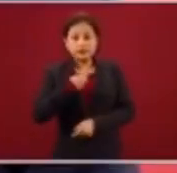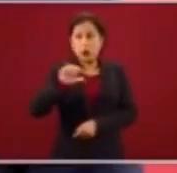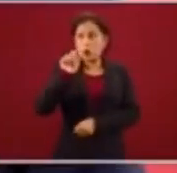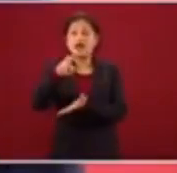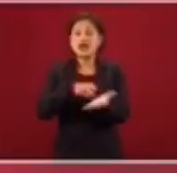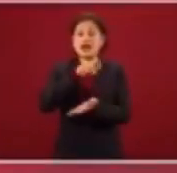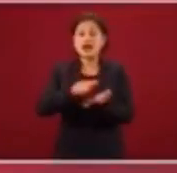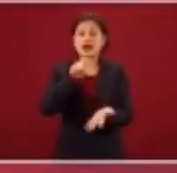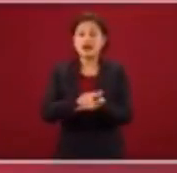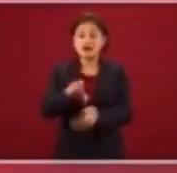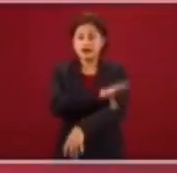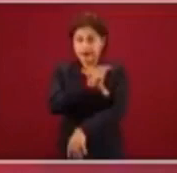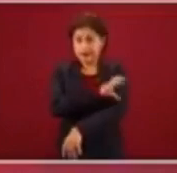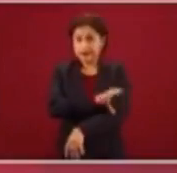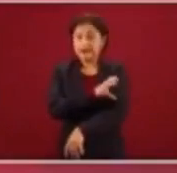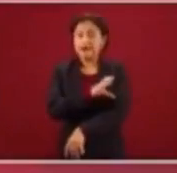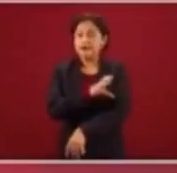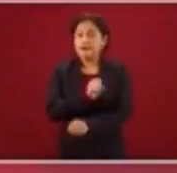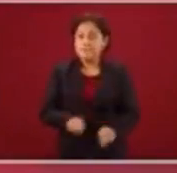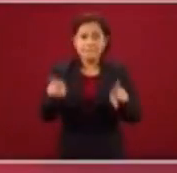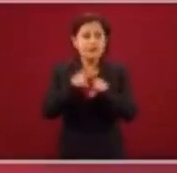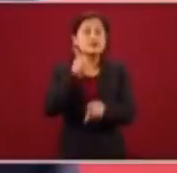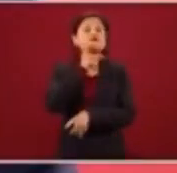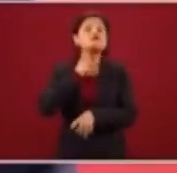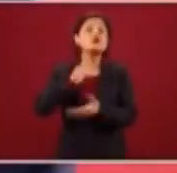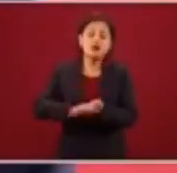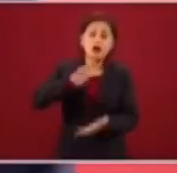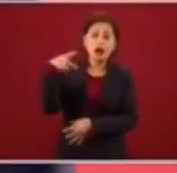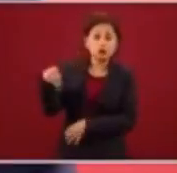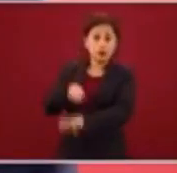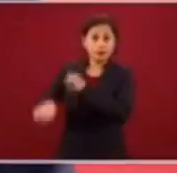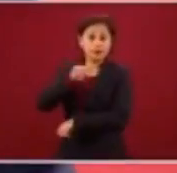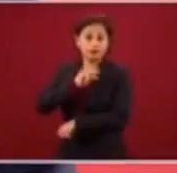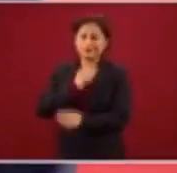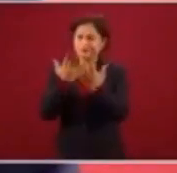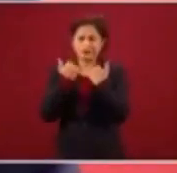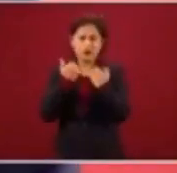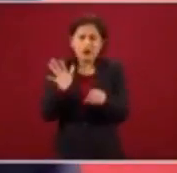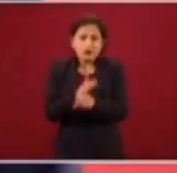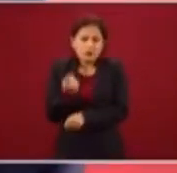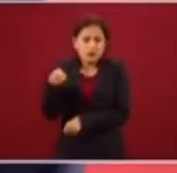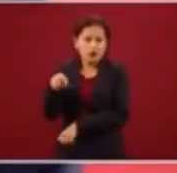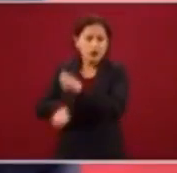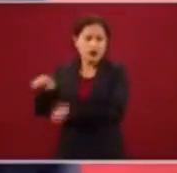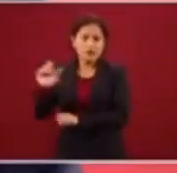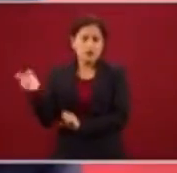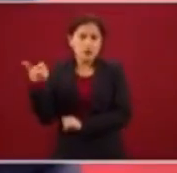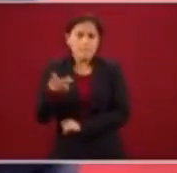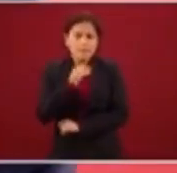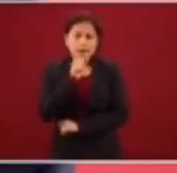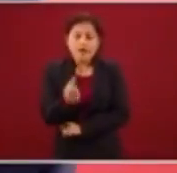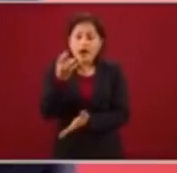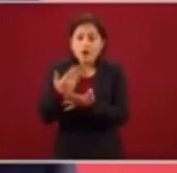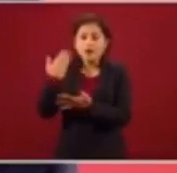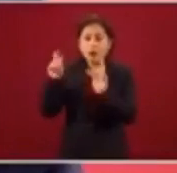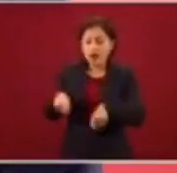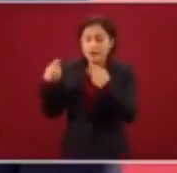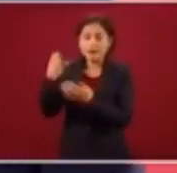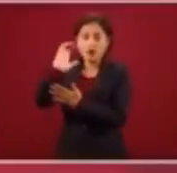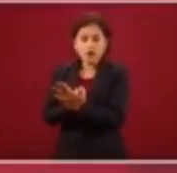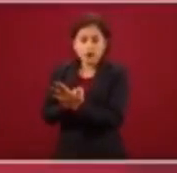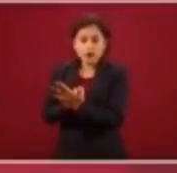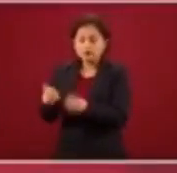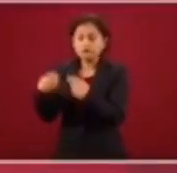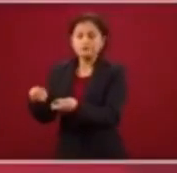18 han aumentado la producción de petróleo en las empresas particulares si quieren 310 contratos